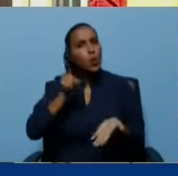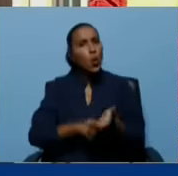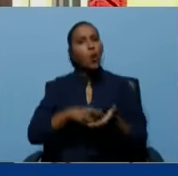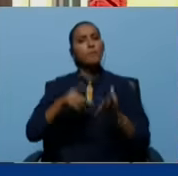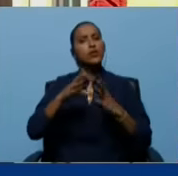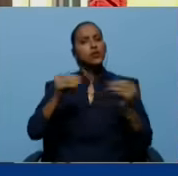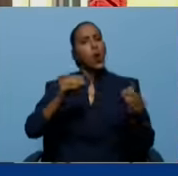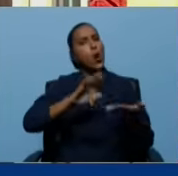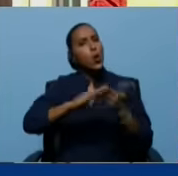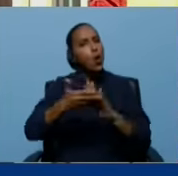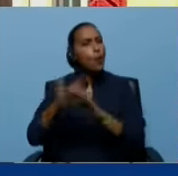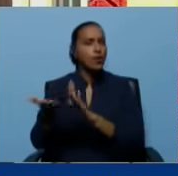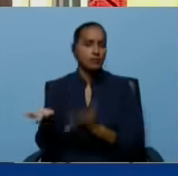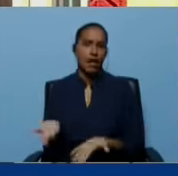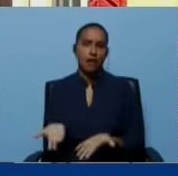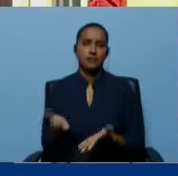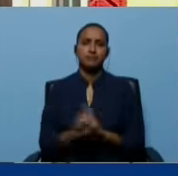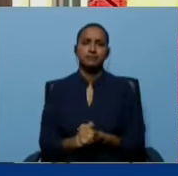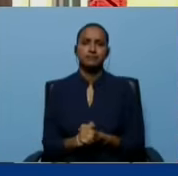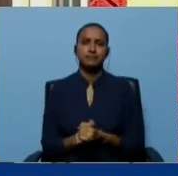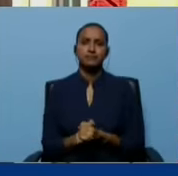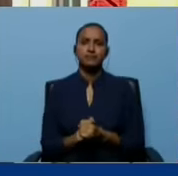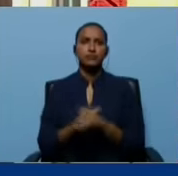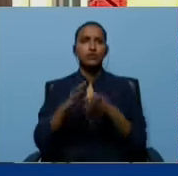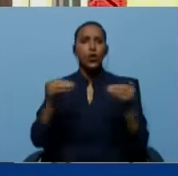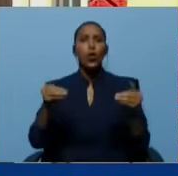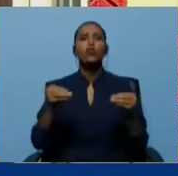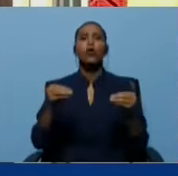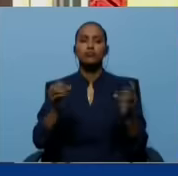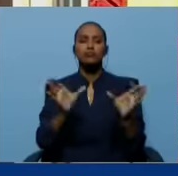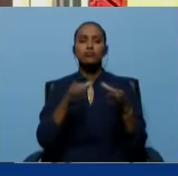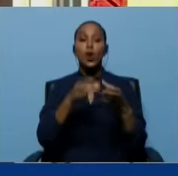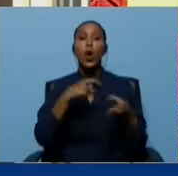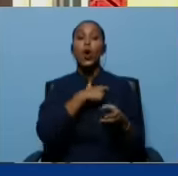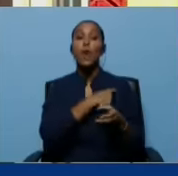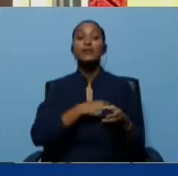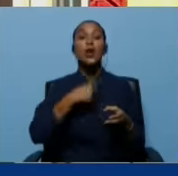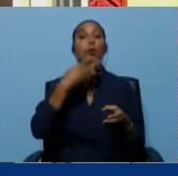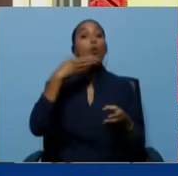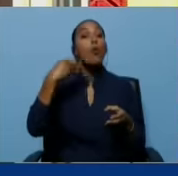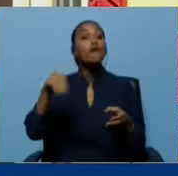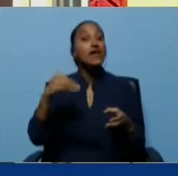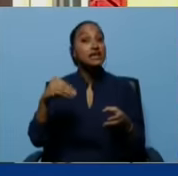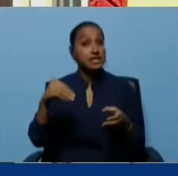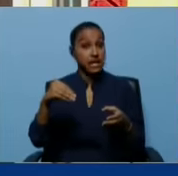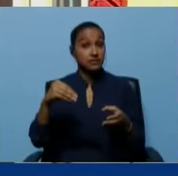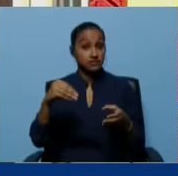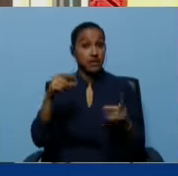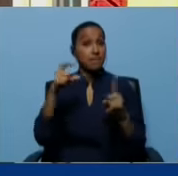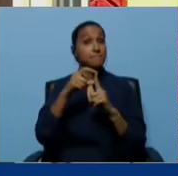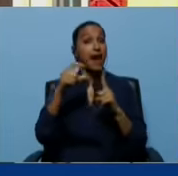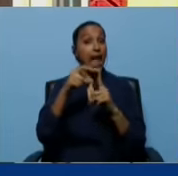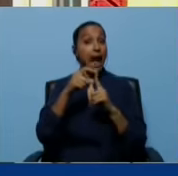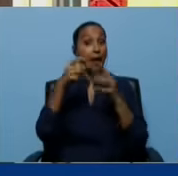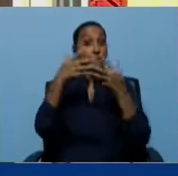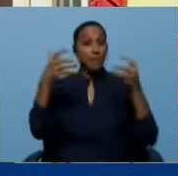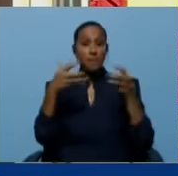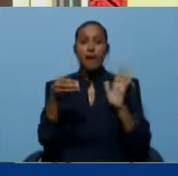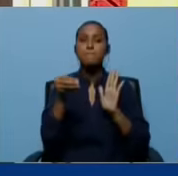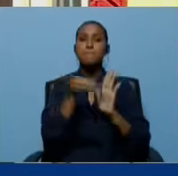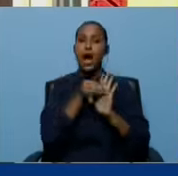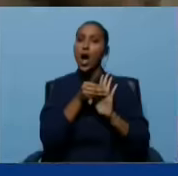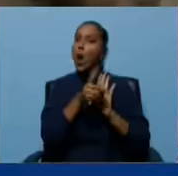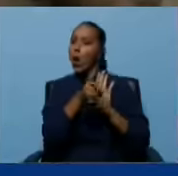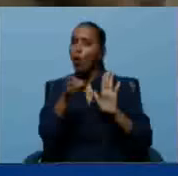el concepto, Comité Juveniles de la Juventud. Es un concepto. Ustedes en la base le dan el